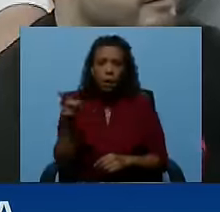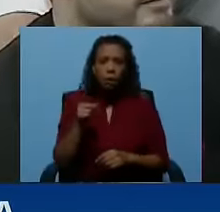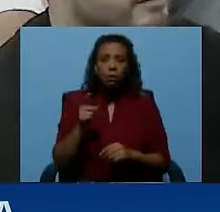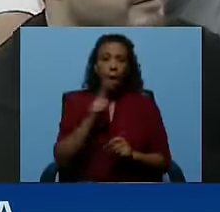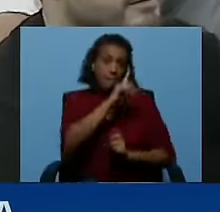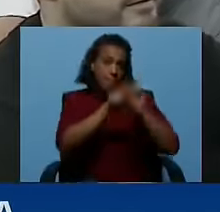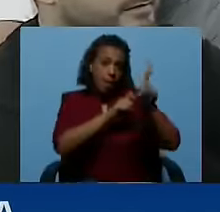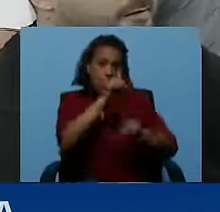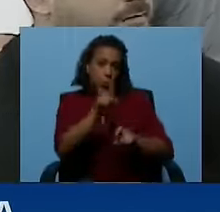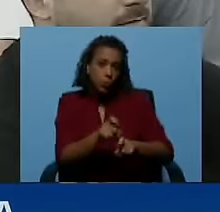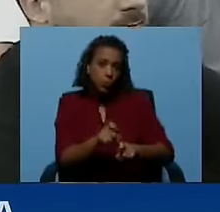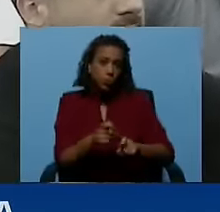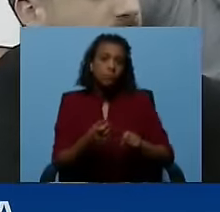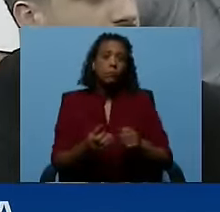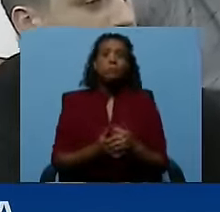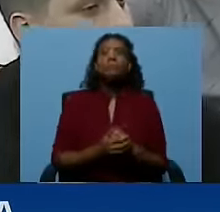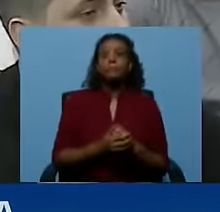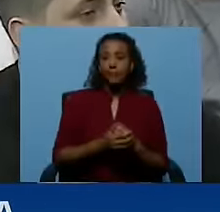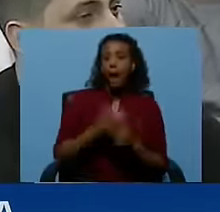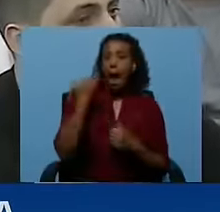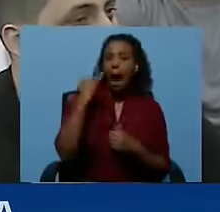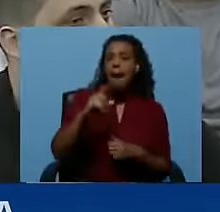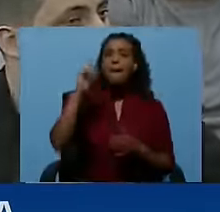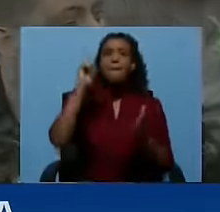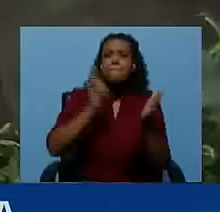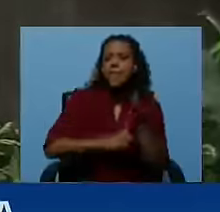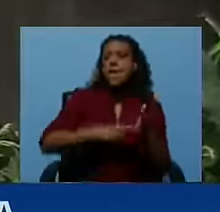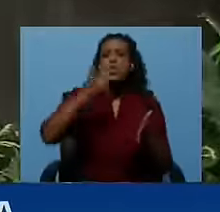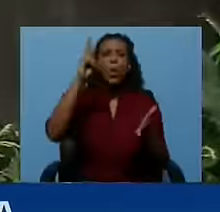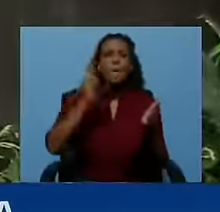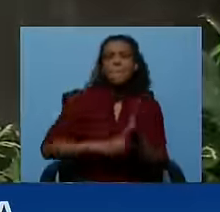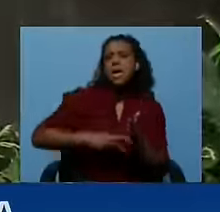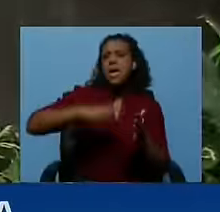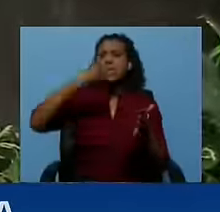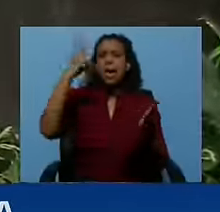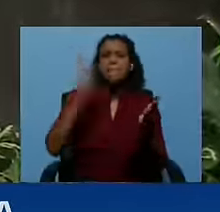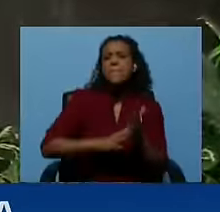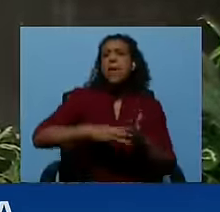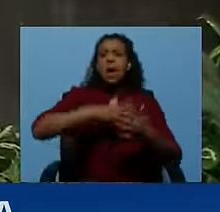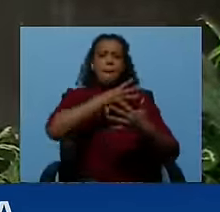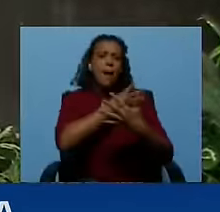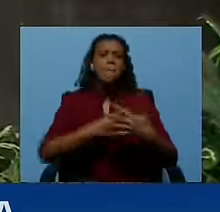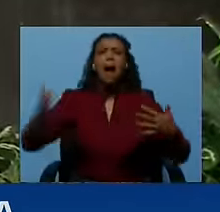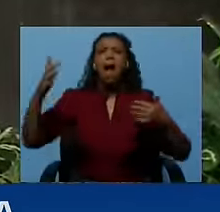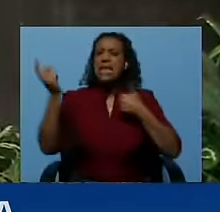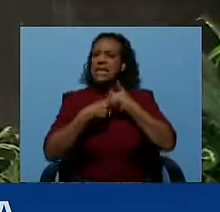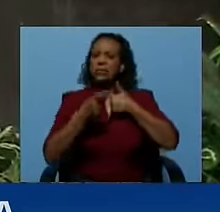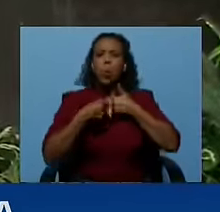Ustedes que tienen 1.000, 2.000, 3.000 seguidores en Instagram,